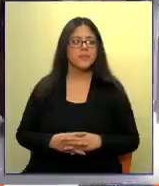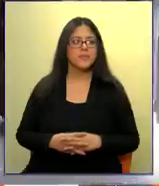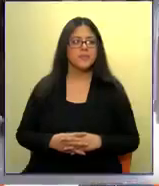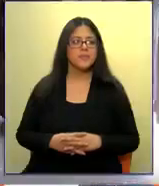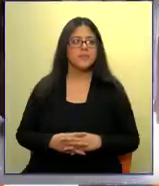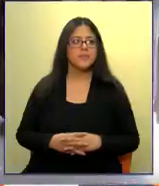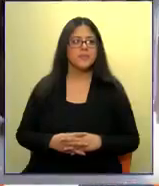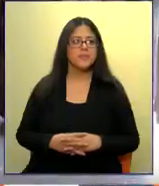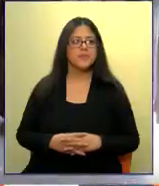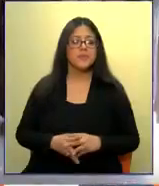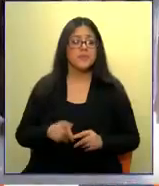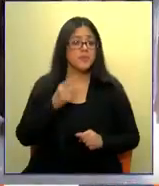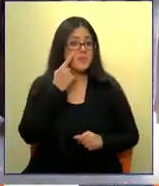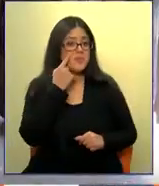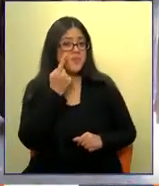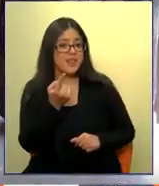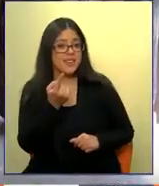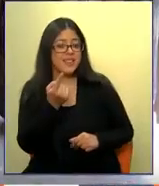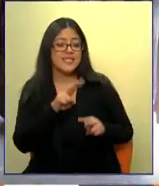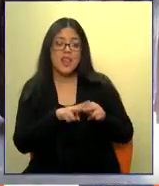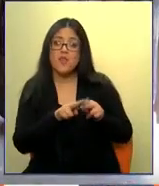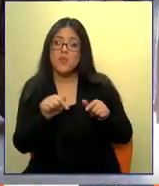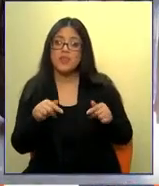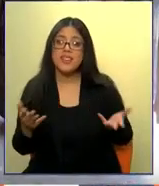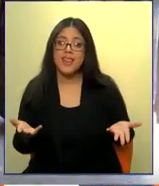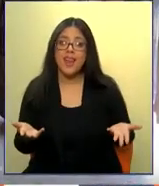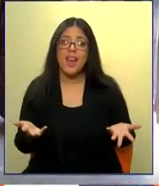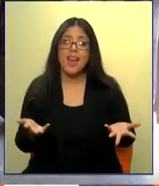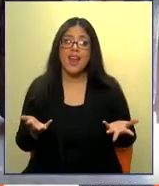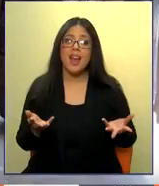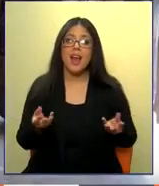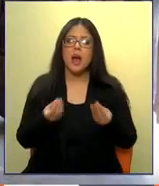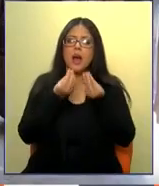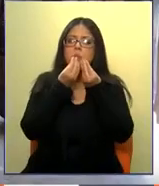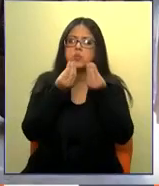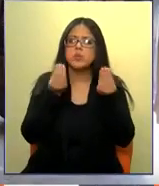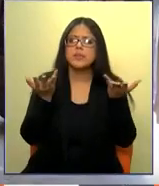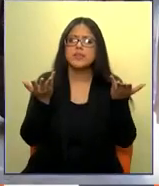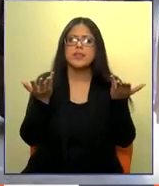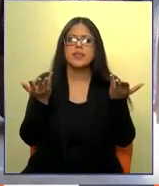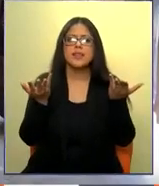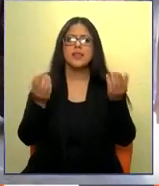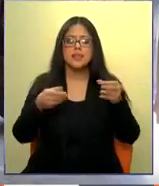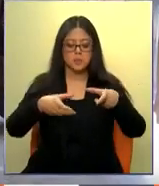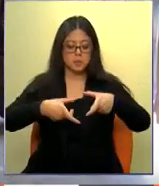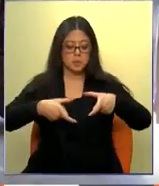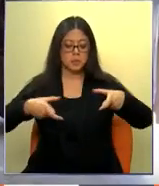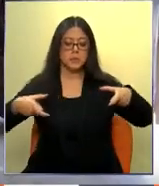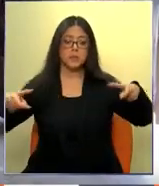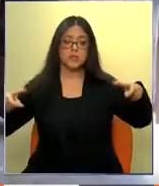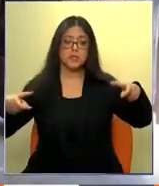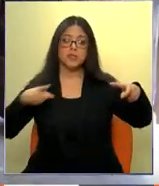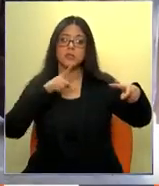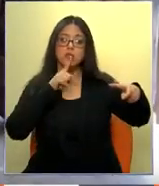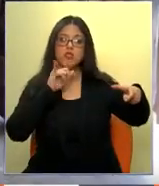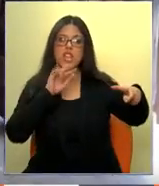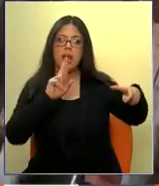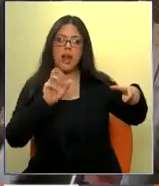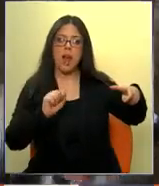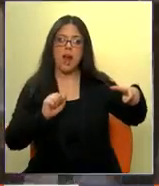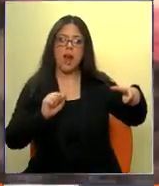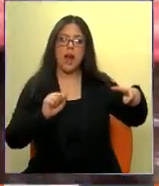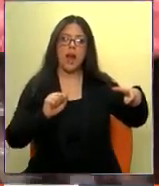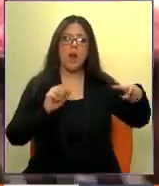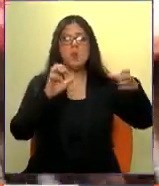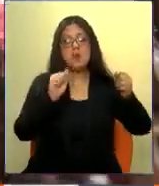Mira, vamos a hacer esto hoy día, unas exquisitas asado de tira, que es el formato clásico que se utiliza, también puede ser